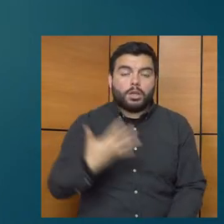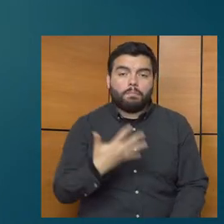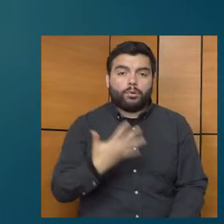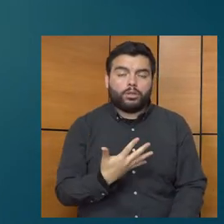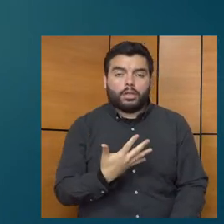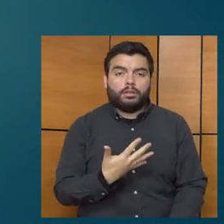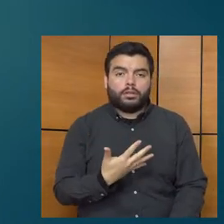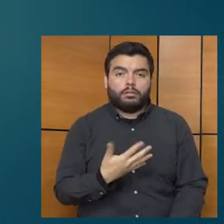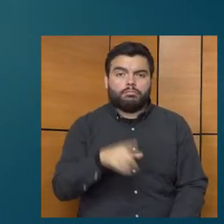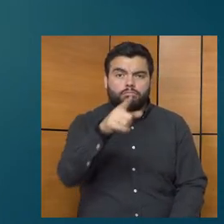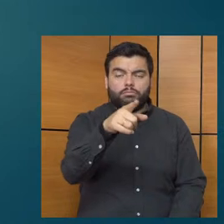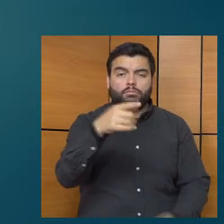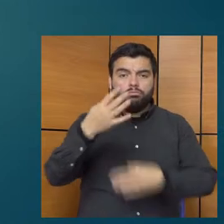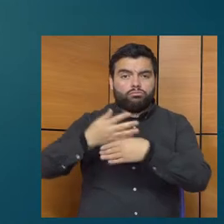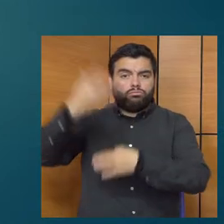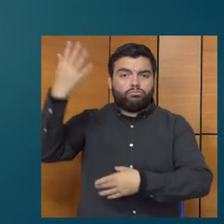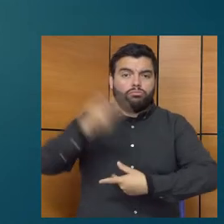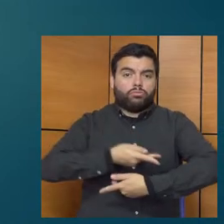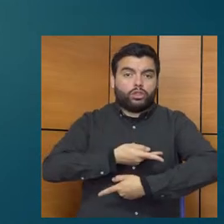este artículo que se publicó, ya digo,